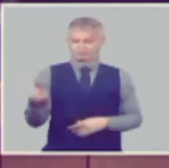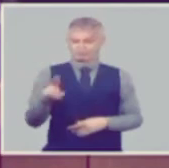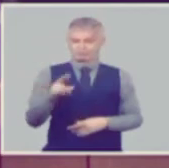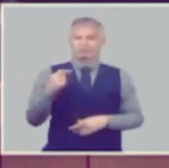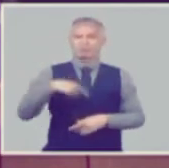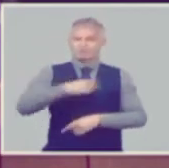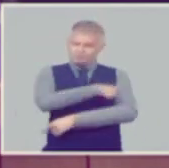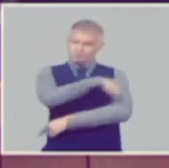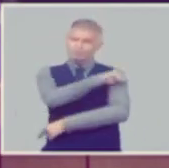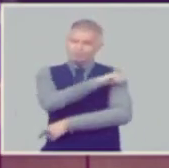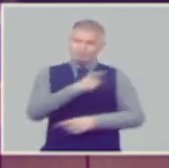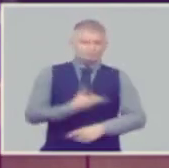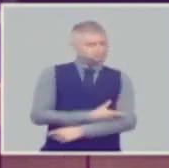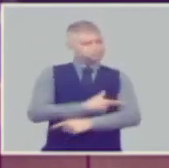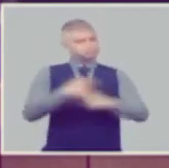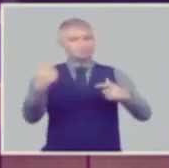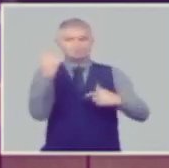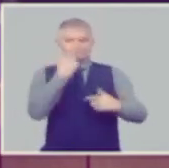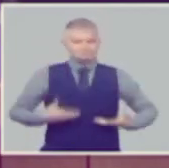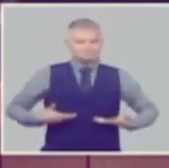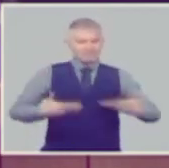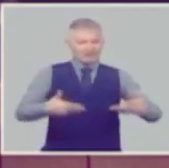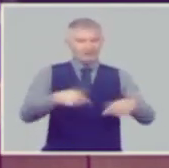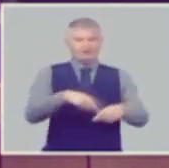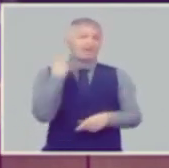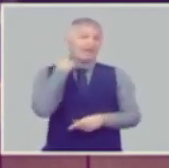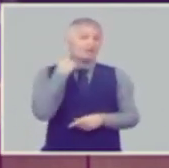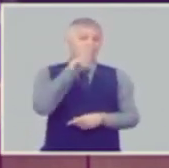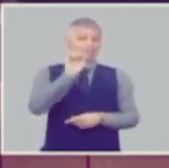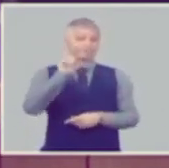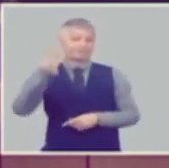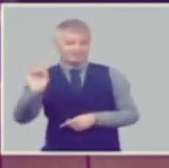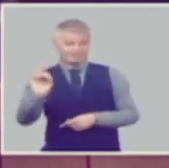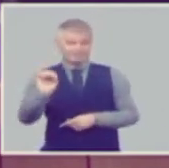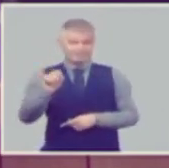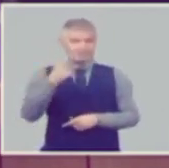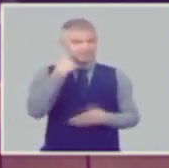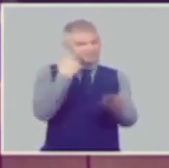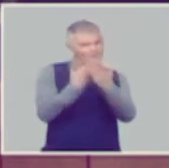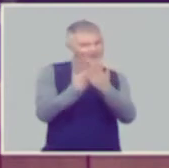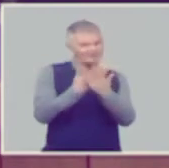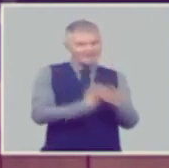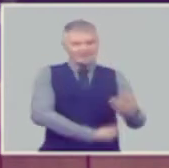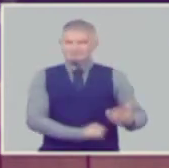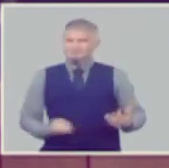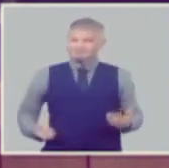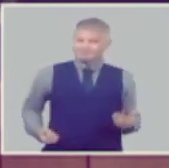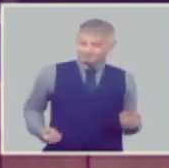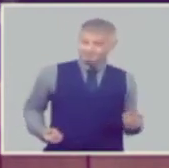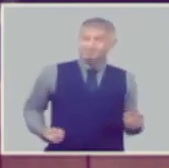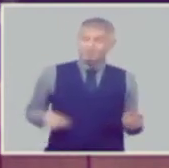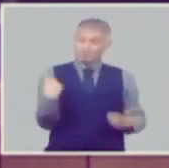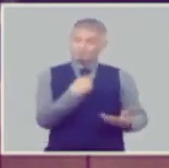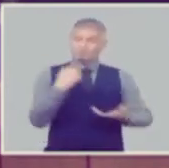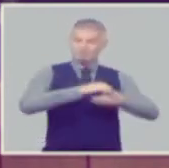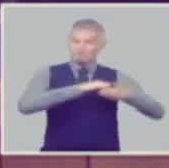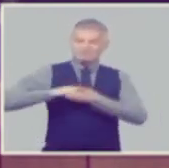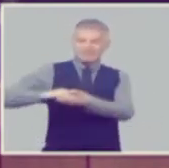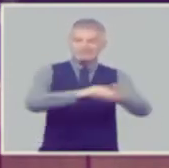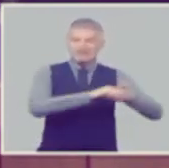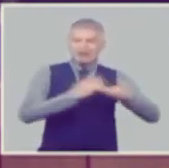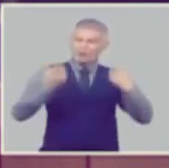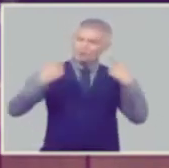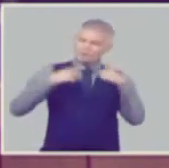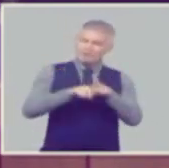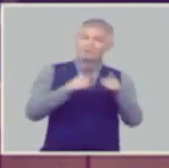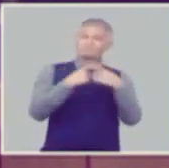se ha crecido en este 2020 tan duro que puso a prueba nuestra resistencia, nuestra solidaridad, nuestra unidad, pero